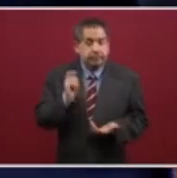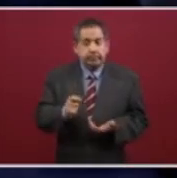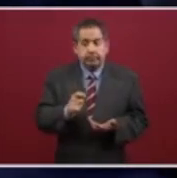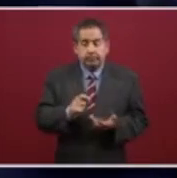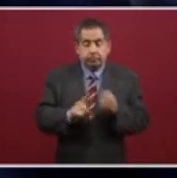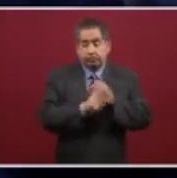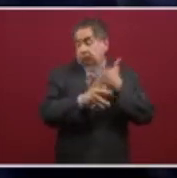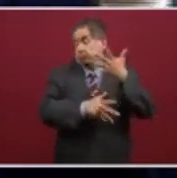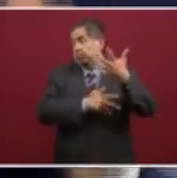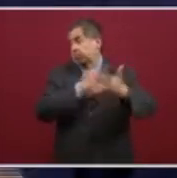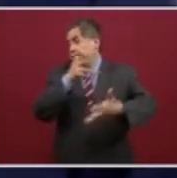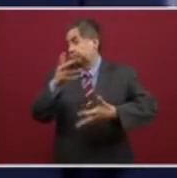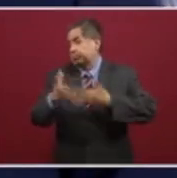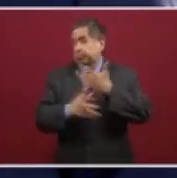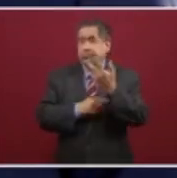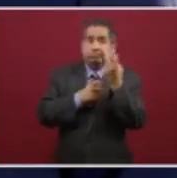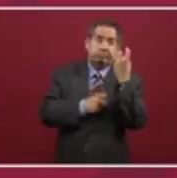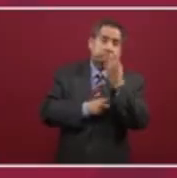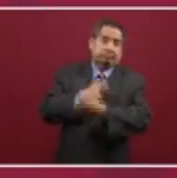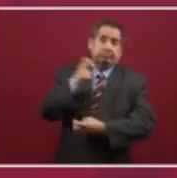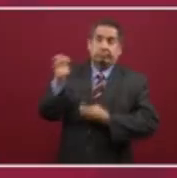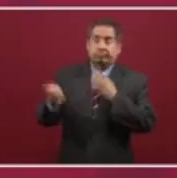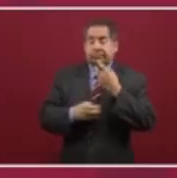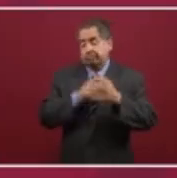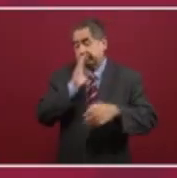todo un escándalo.